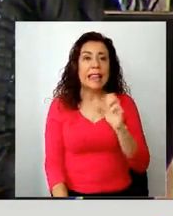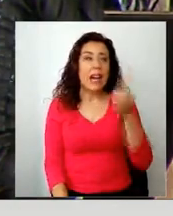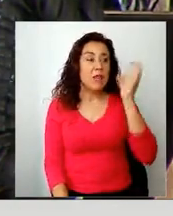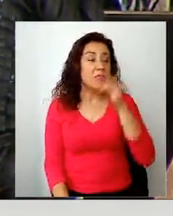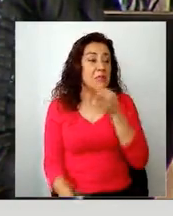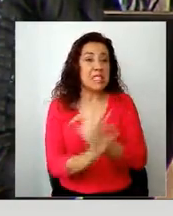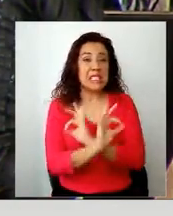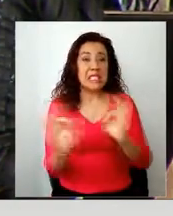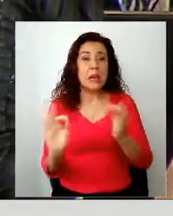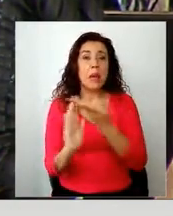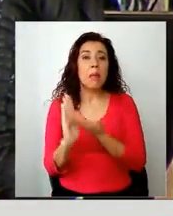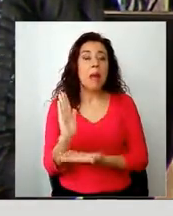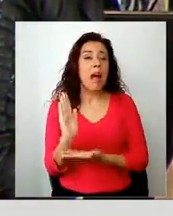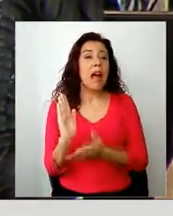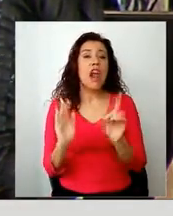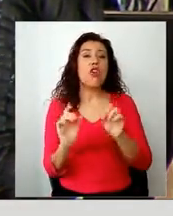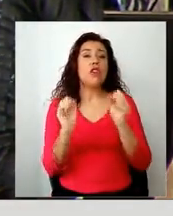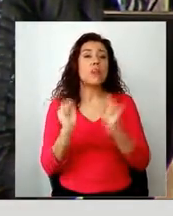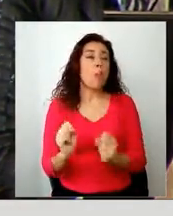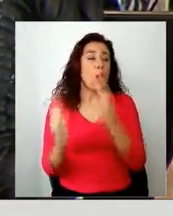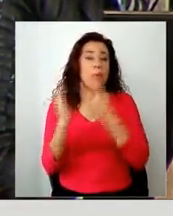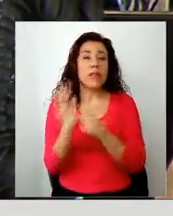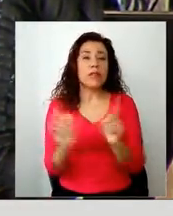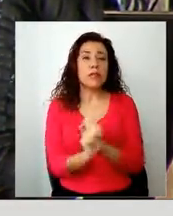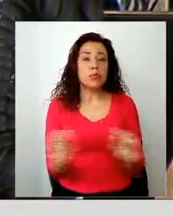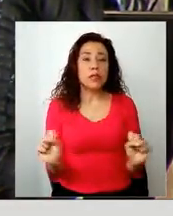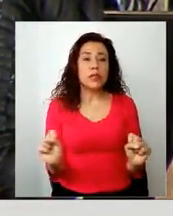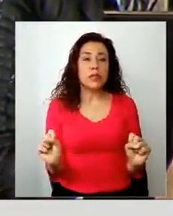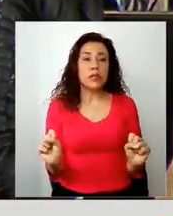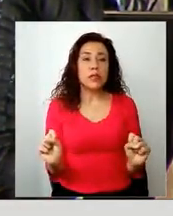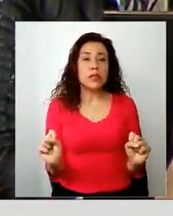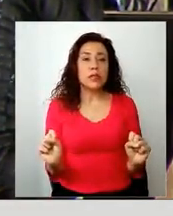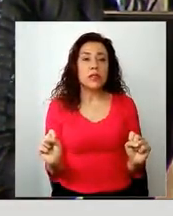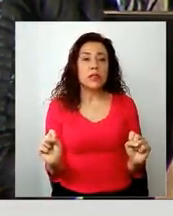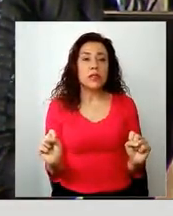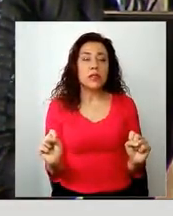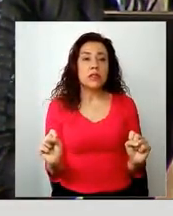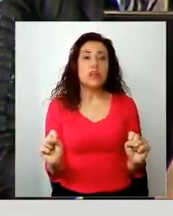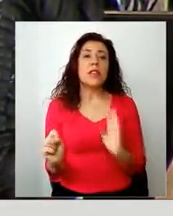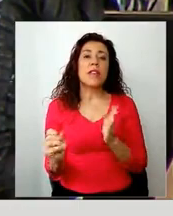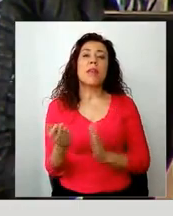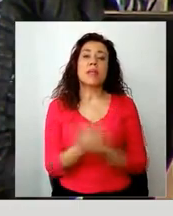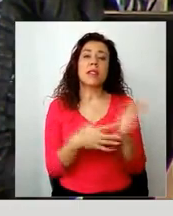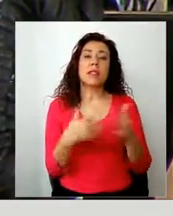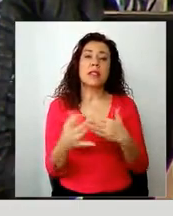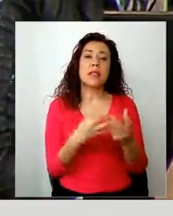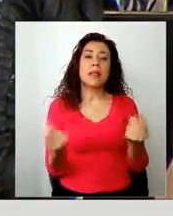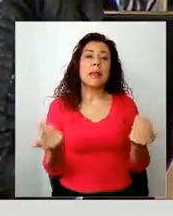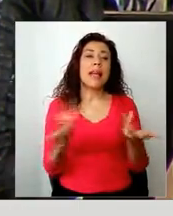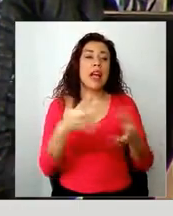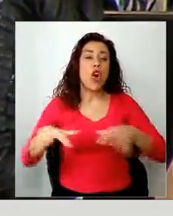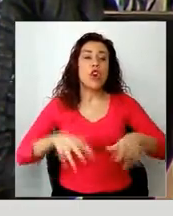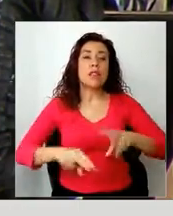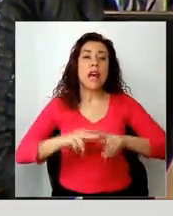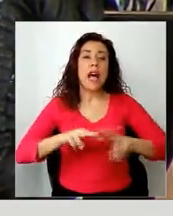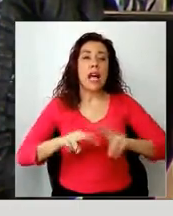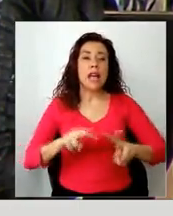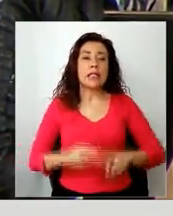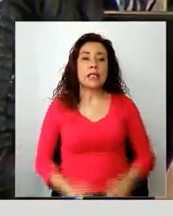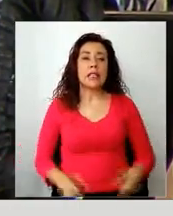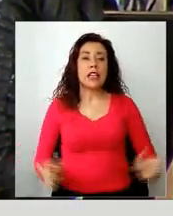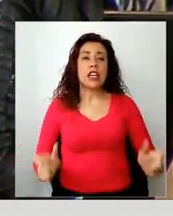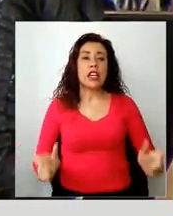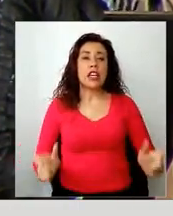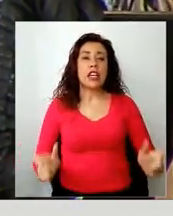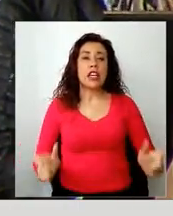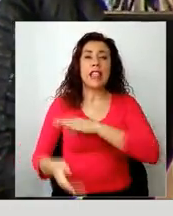no se encuentra disponible entonces creo que tenemos que empezar a transparentar lo que se está haciendo en este comité Ministerial de